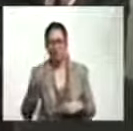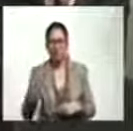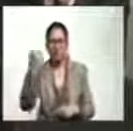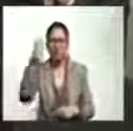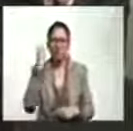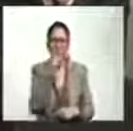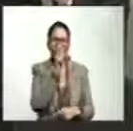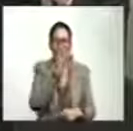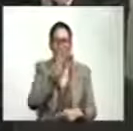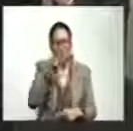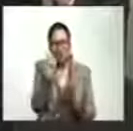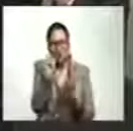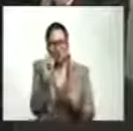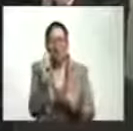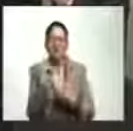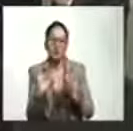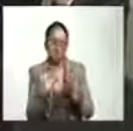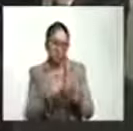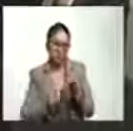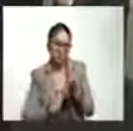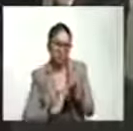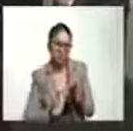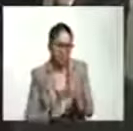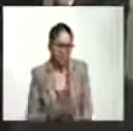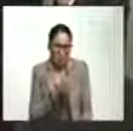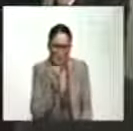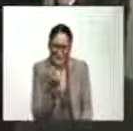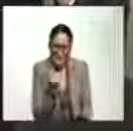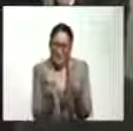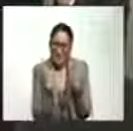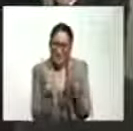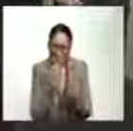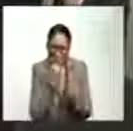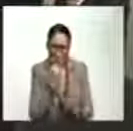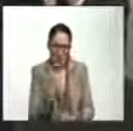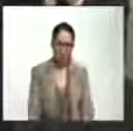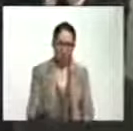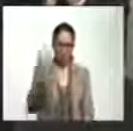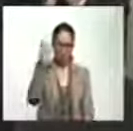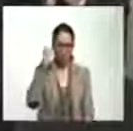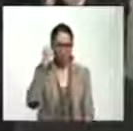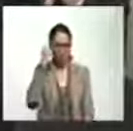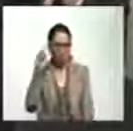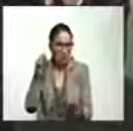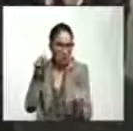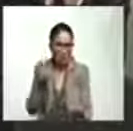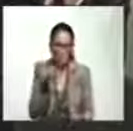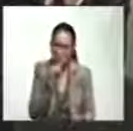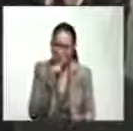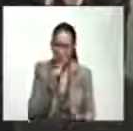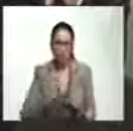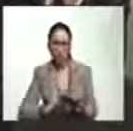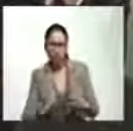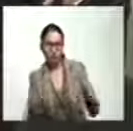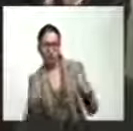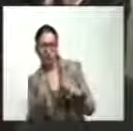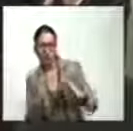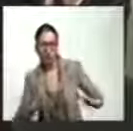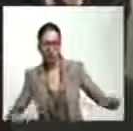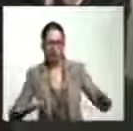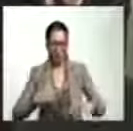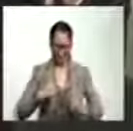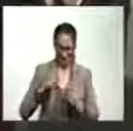60. No hay un peso del gobierno nacional metido en predios privados de mi